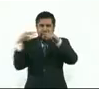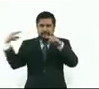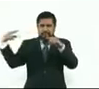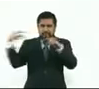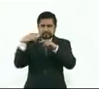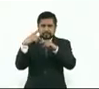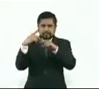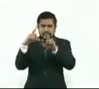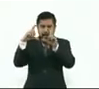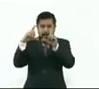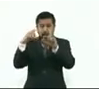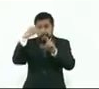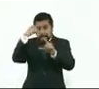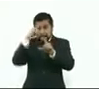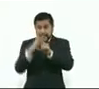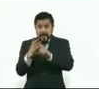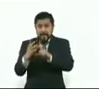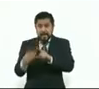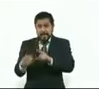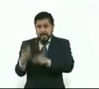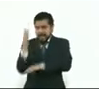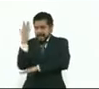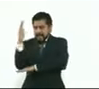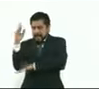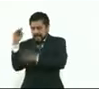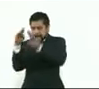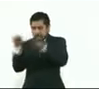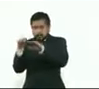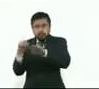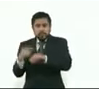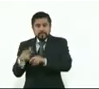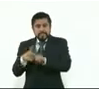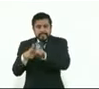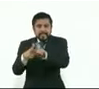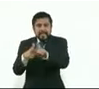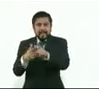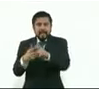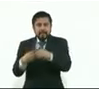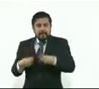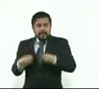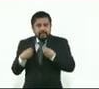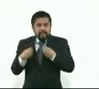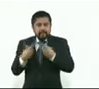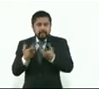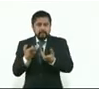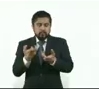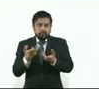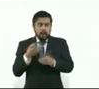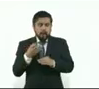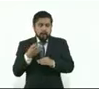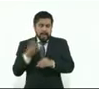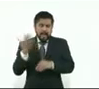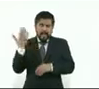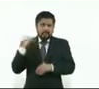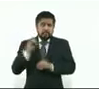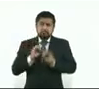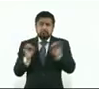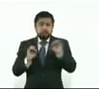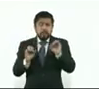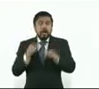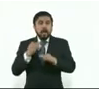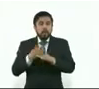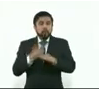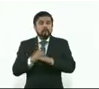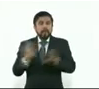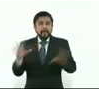secretaria de Medio Ambiente, la siembra de árboles de Navidad no existía en la ciudad, y hoy pues hay muchas hectáreas